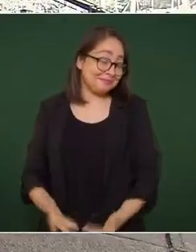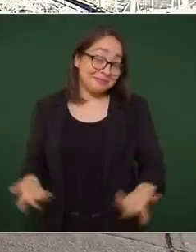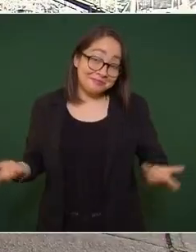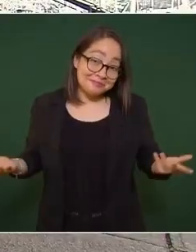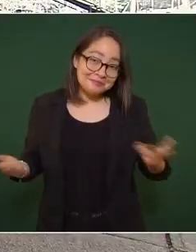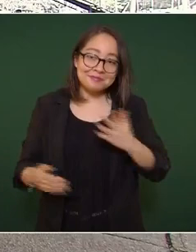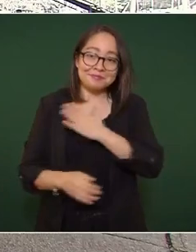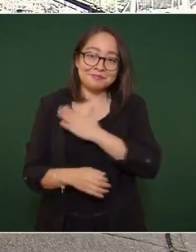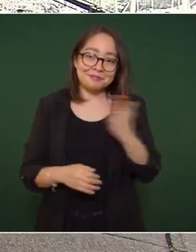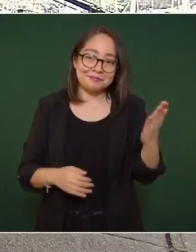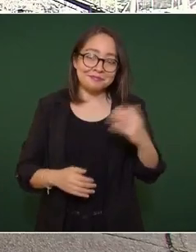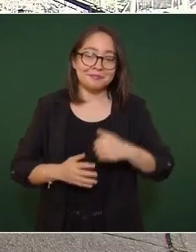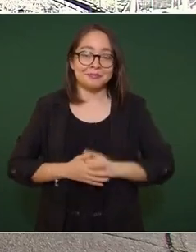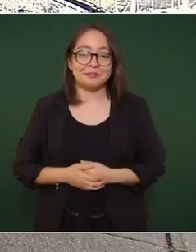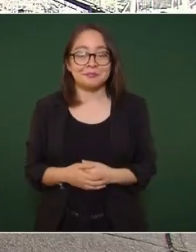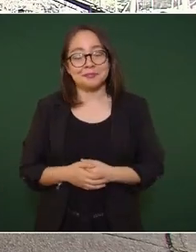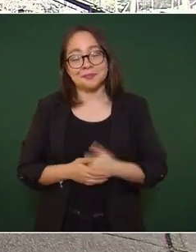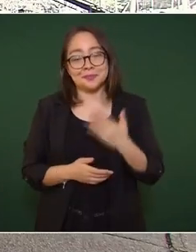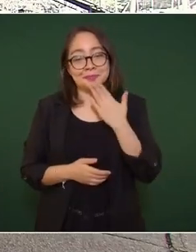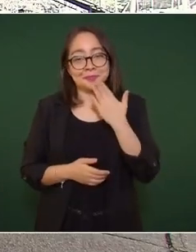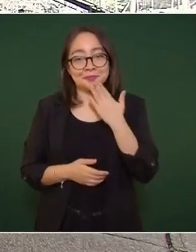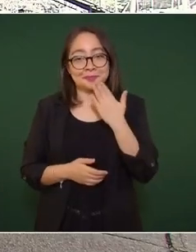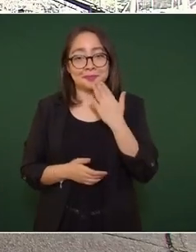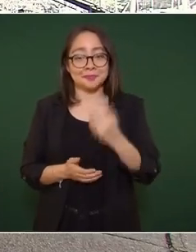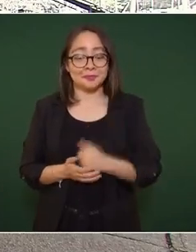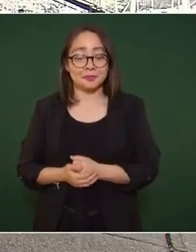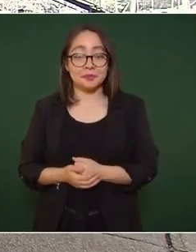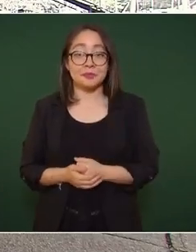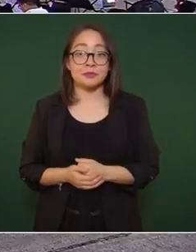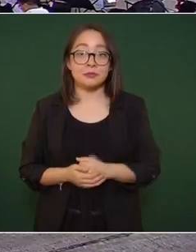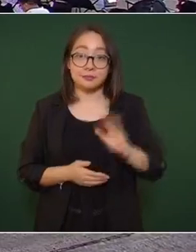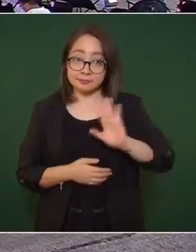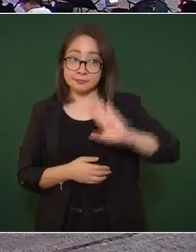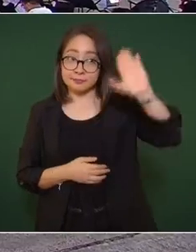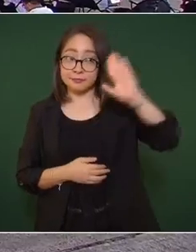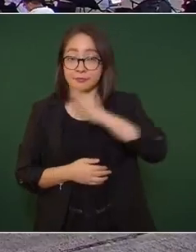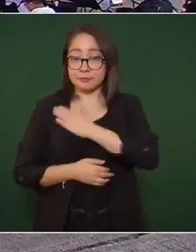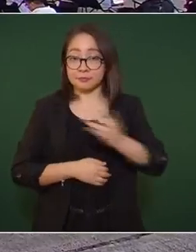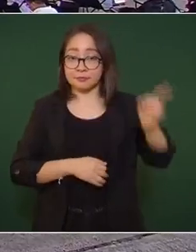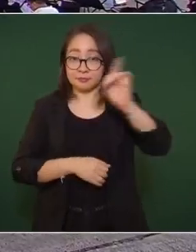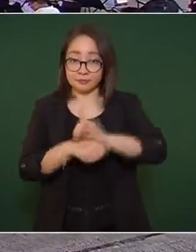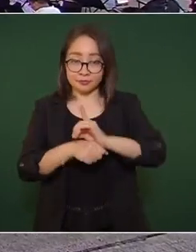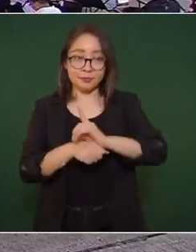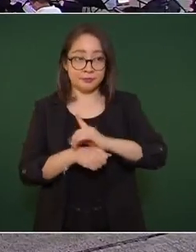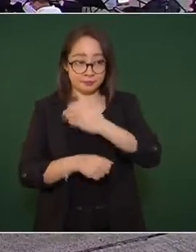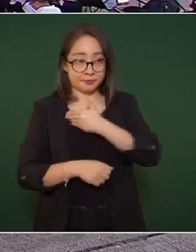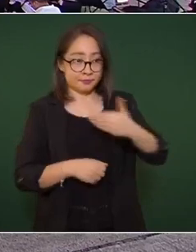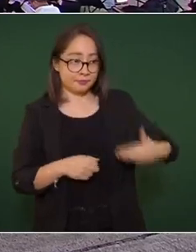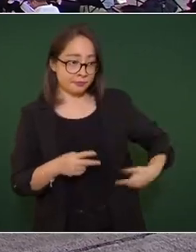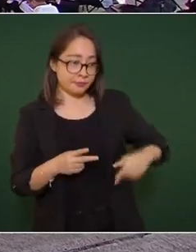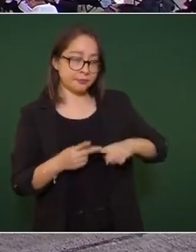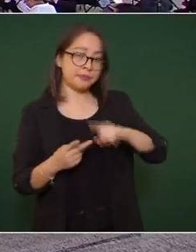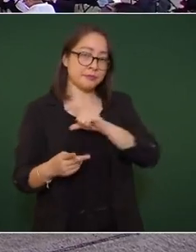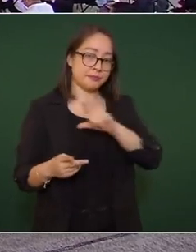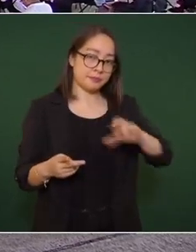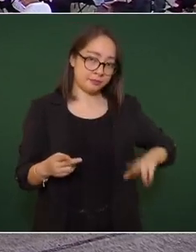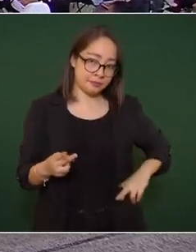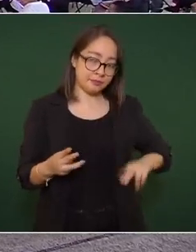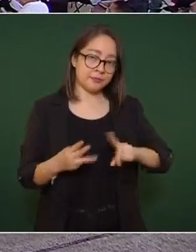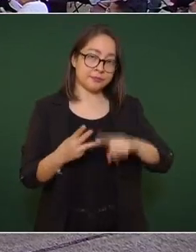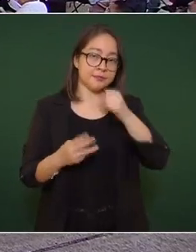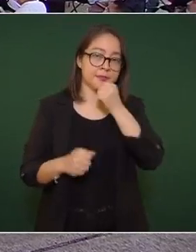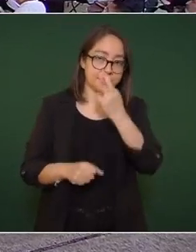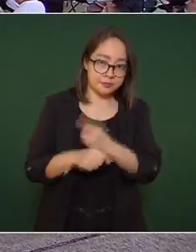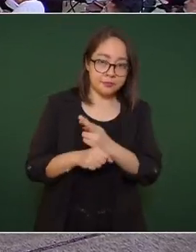Bueno, muy bien. Buenos Vamos, días. Adelante. Buenos días, señor presidente, gobernador, secretarias, secretarios, comandante. Buenos días a todas y a